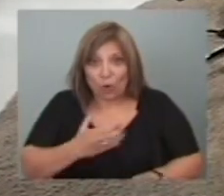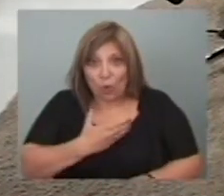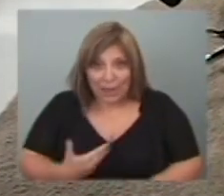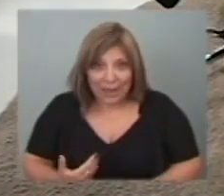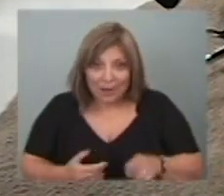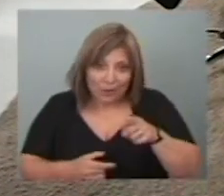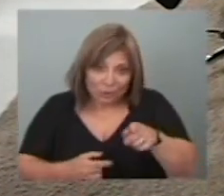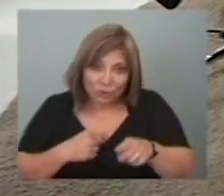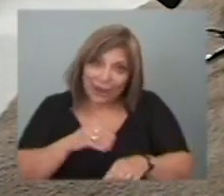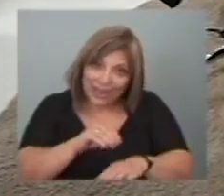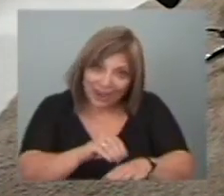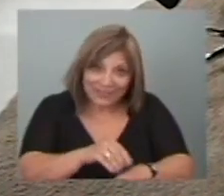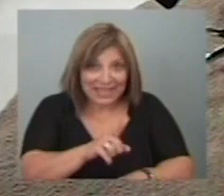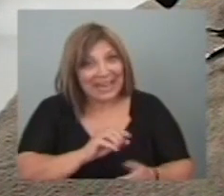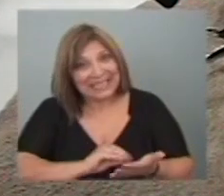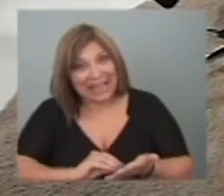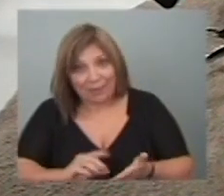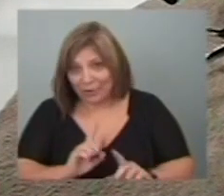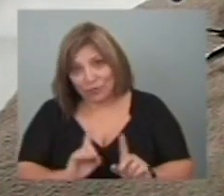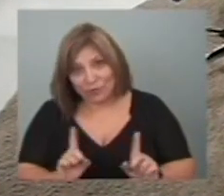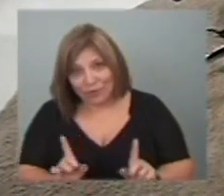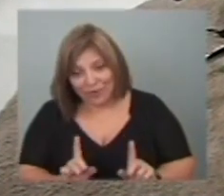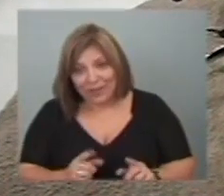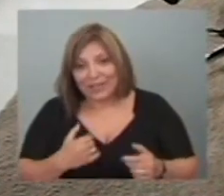funcionario público. Entonces, en ese sentido, entiendo,